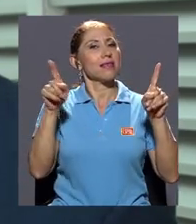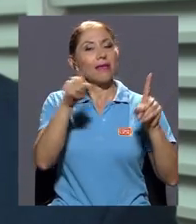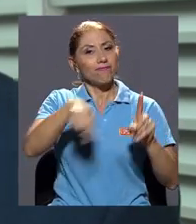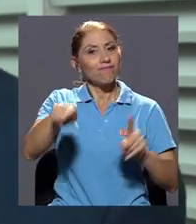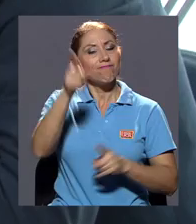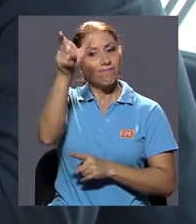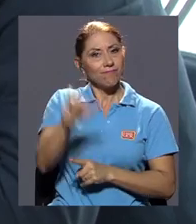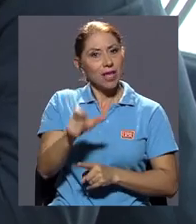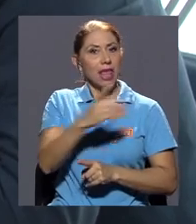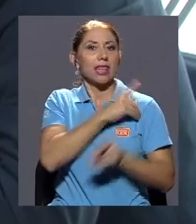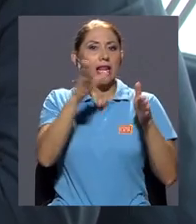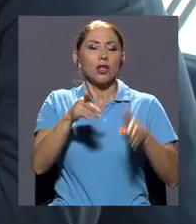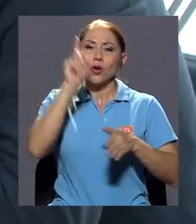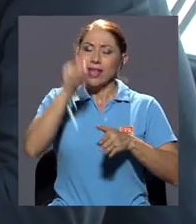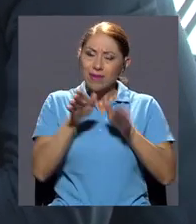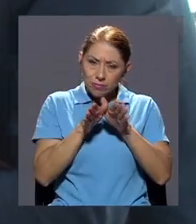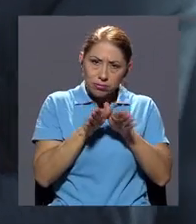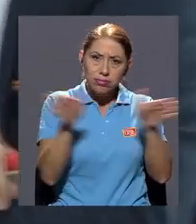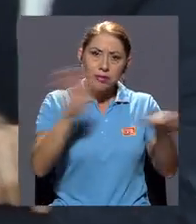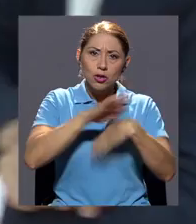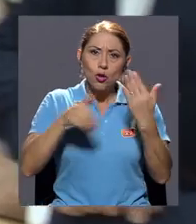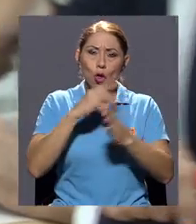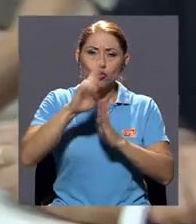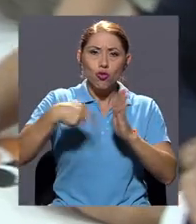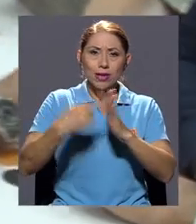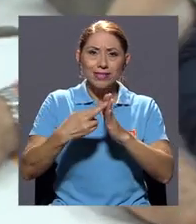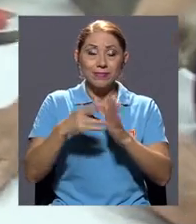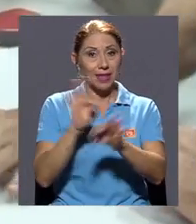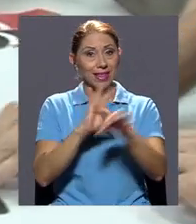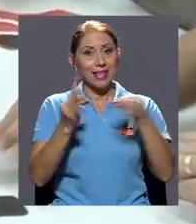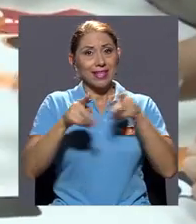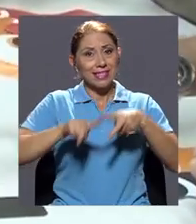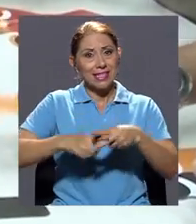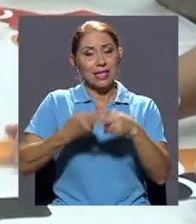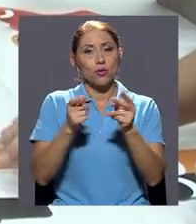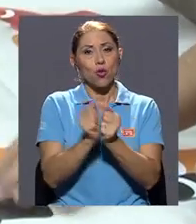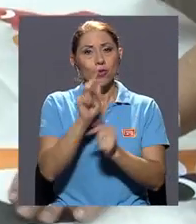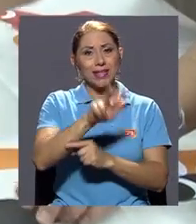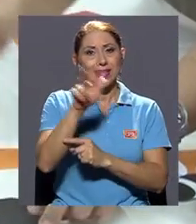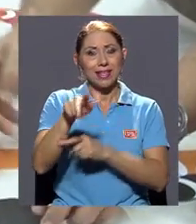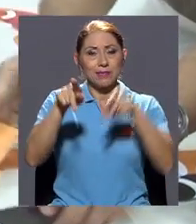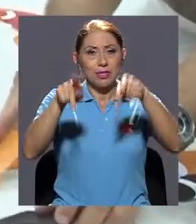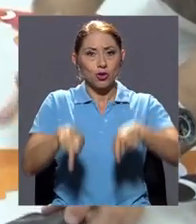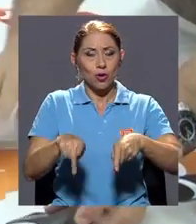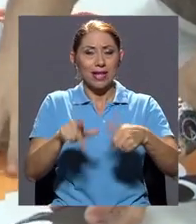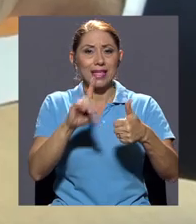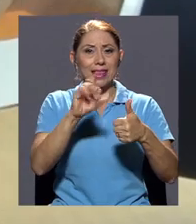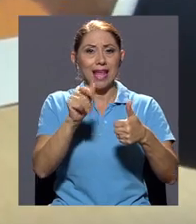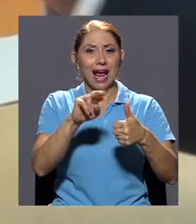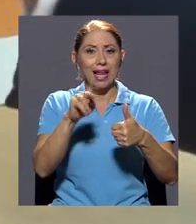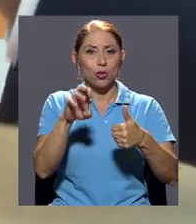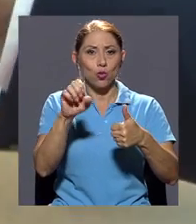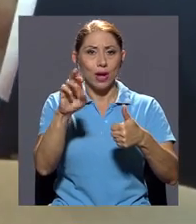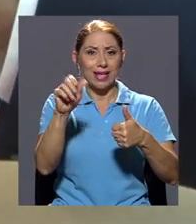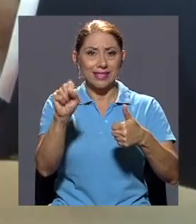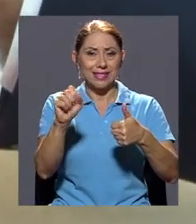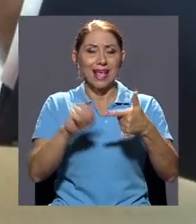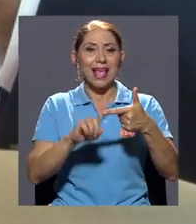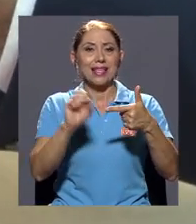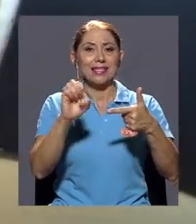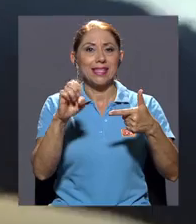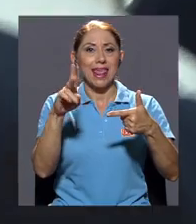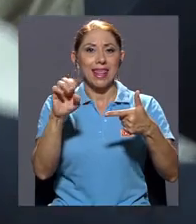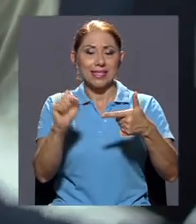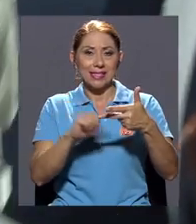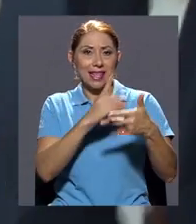debe enfocarse en todos los roles. Los talleres iniciaron con 33 personas a cargo de decanaturas, sedes y direcciones de escuelas.